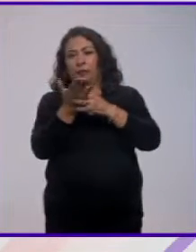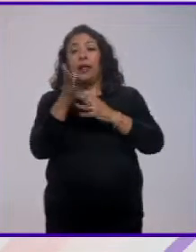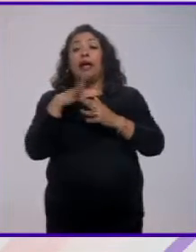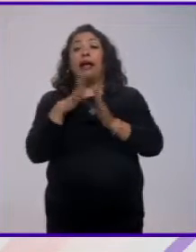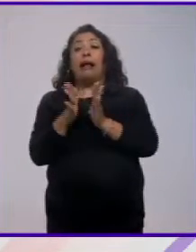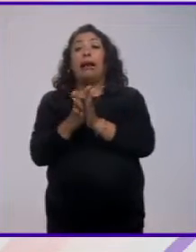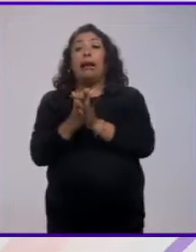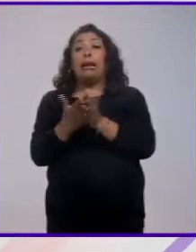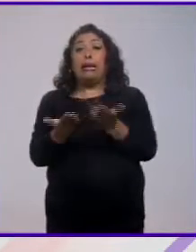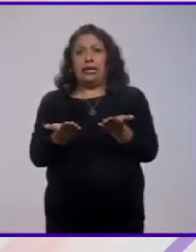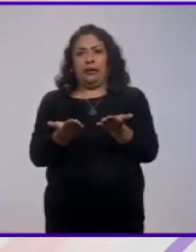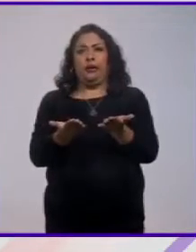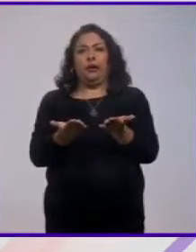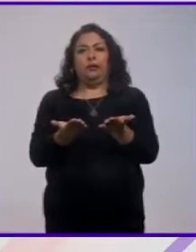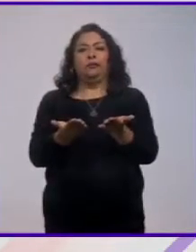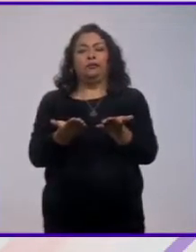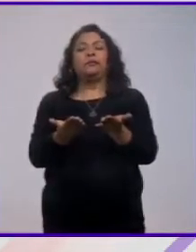que